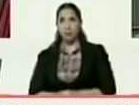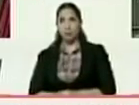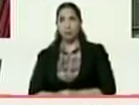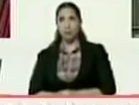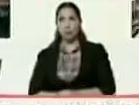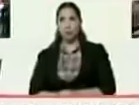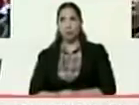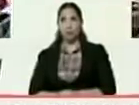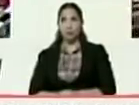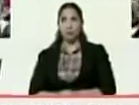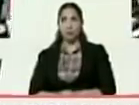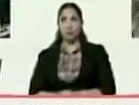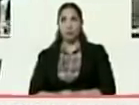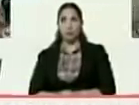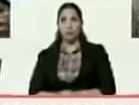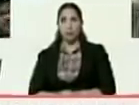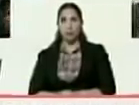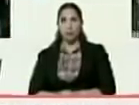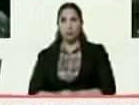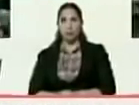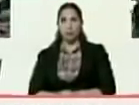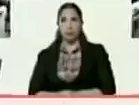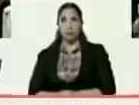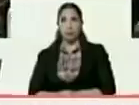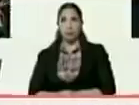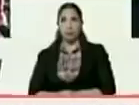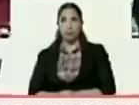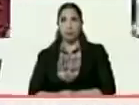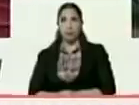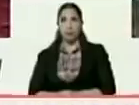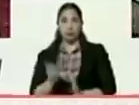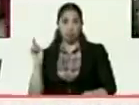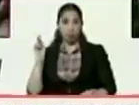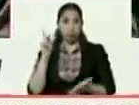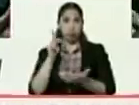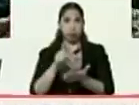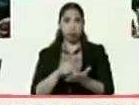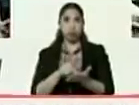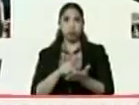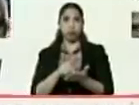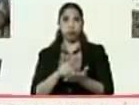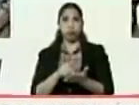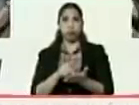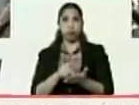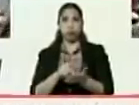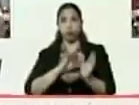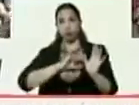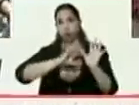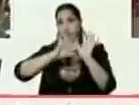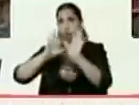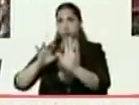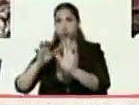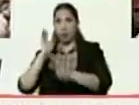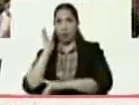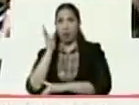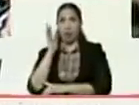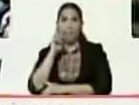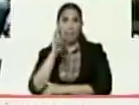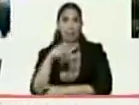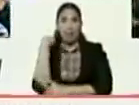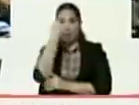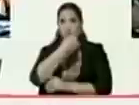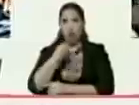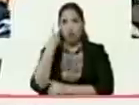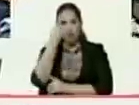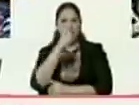Los que estamos en la tribuna. Que vienen a este acto. Vienen a a verle el rostro a los que van a